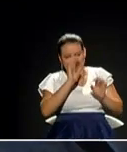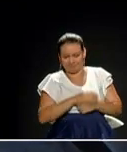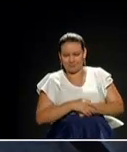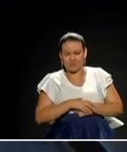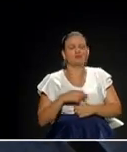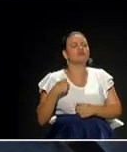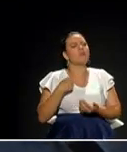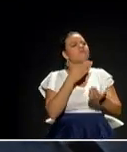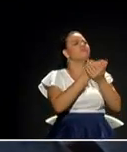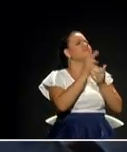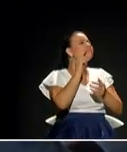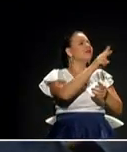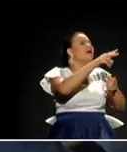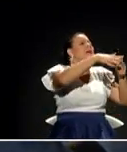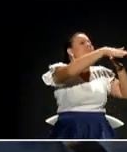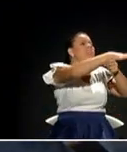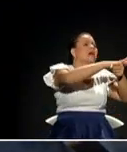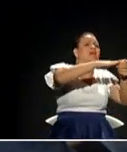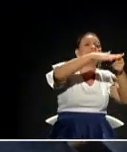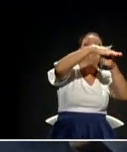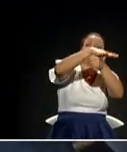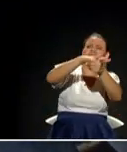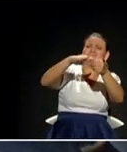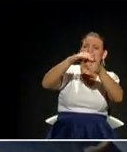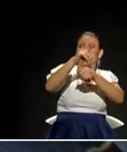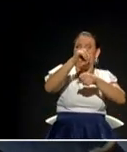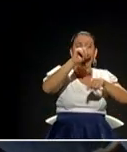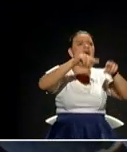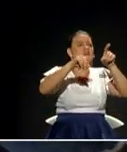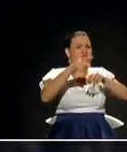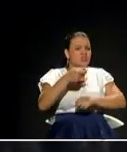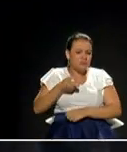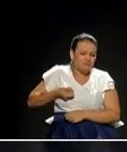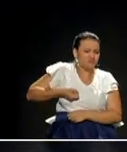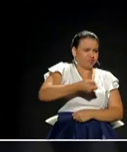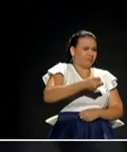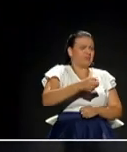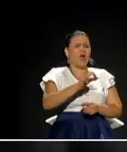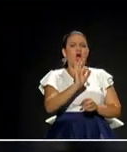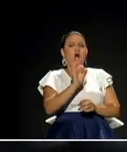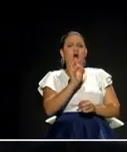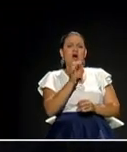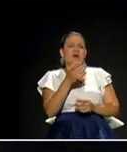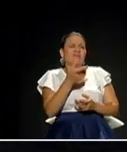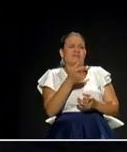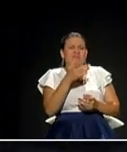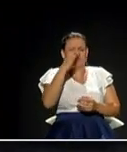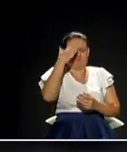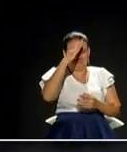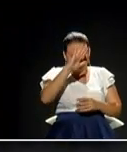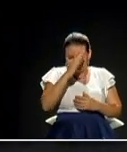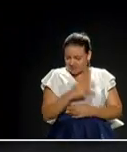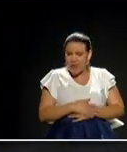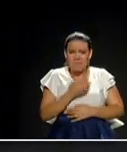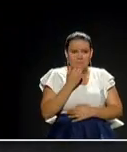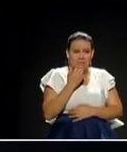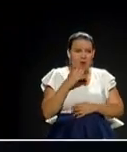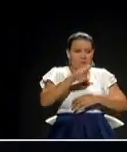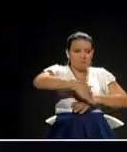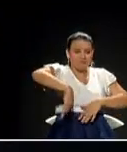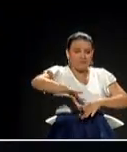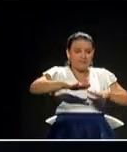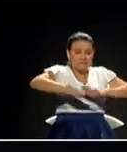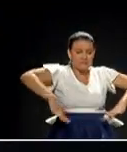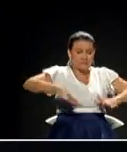veo que en el centro de medellín existen unas organizaciones que prestan cierta seguridad al